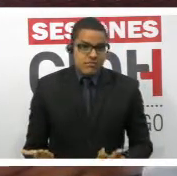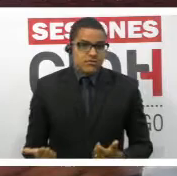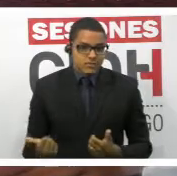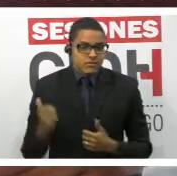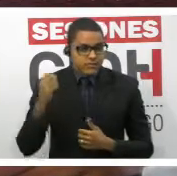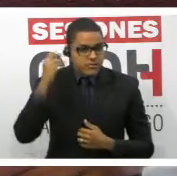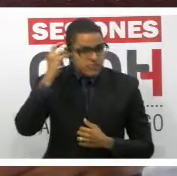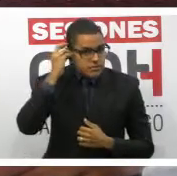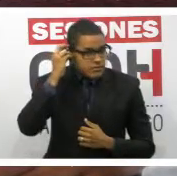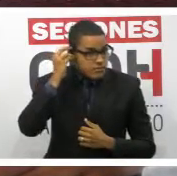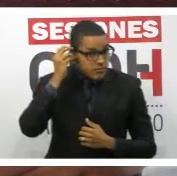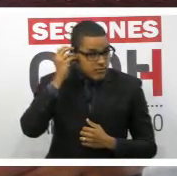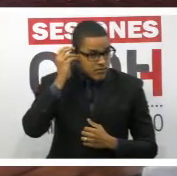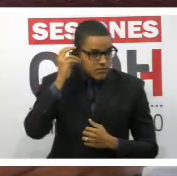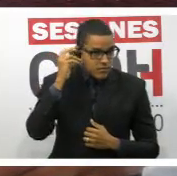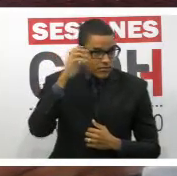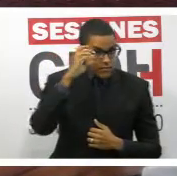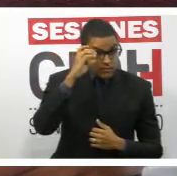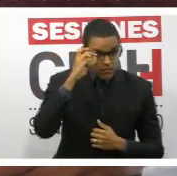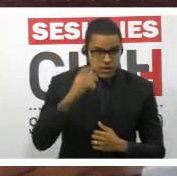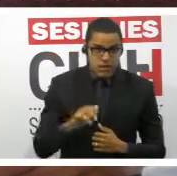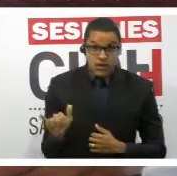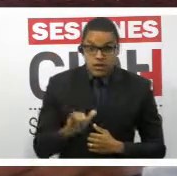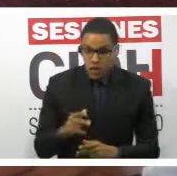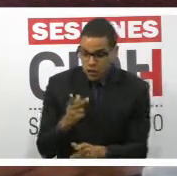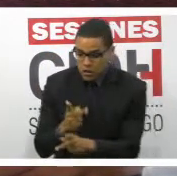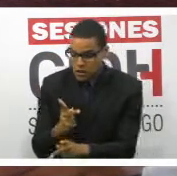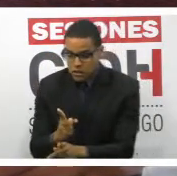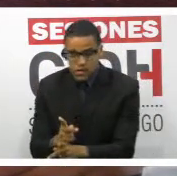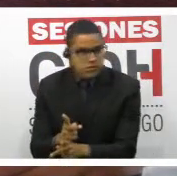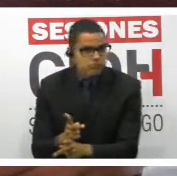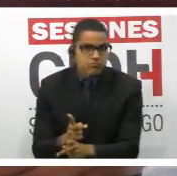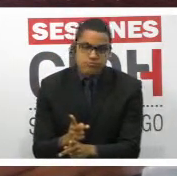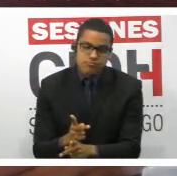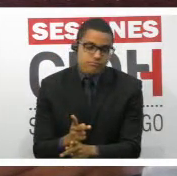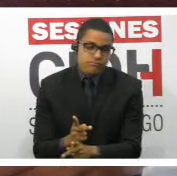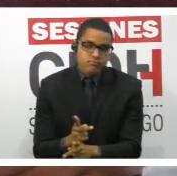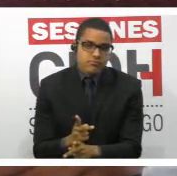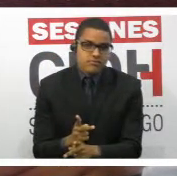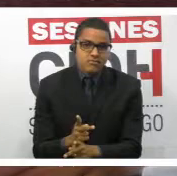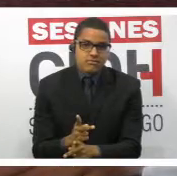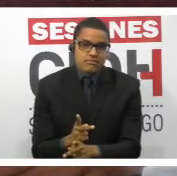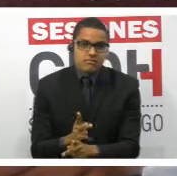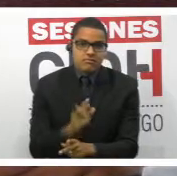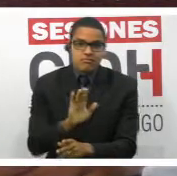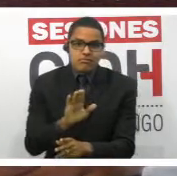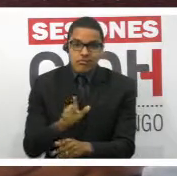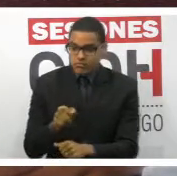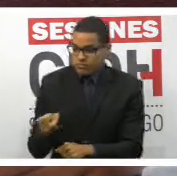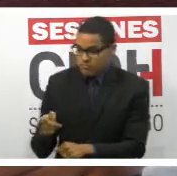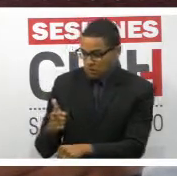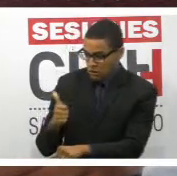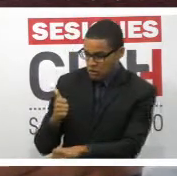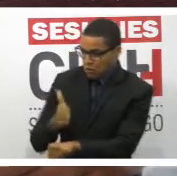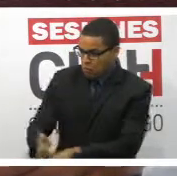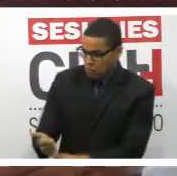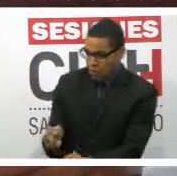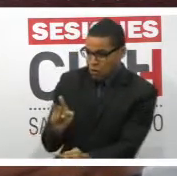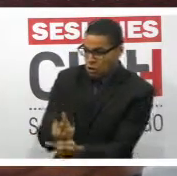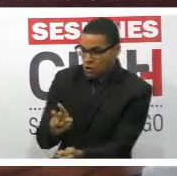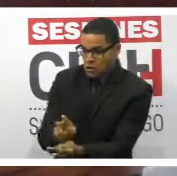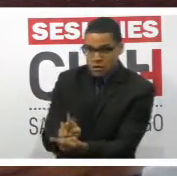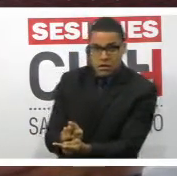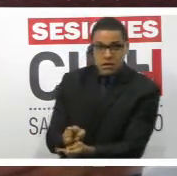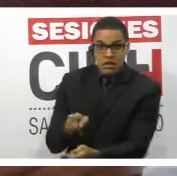y degradantes y cuando producto de estos abusos se produce un embarazo los niños y niñas son separados de sus